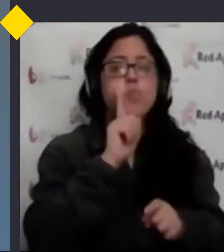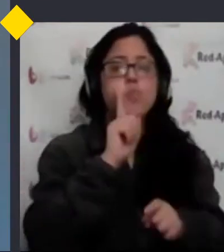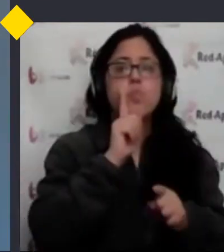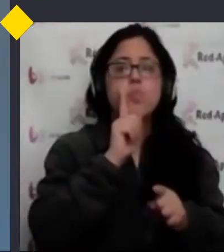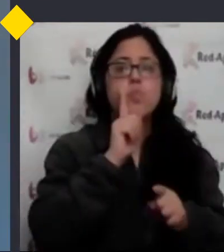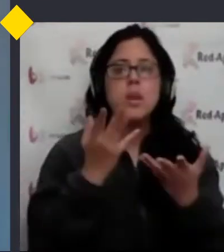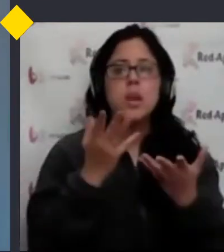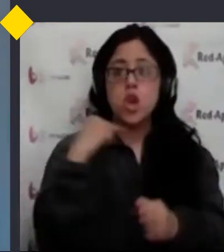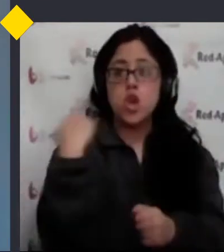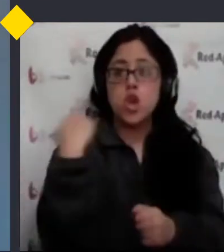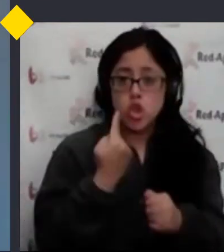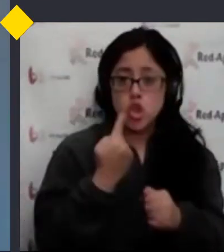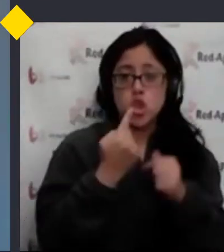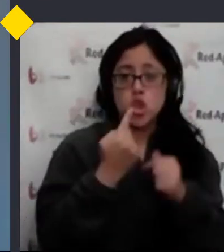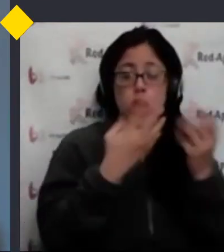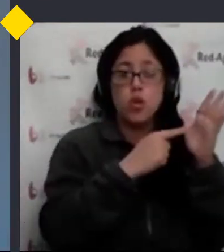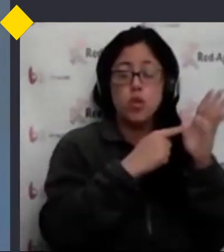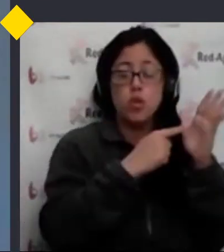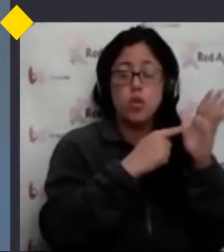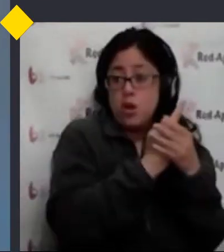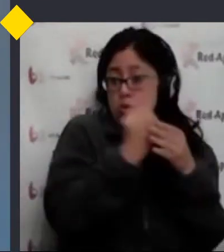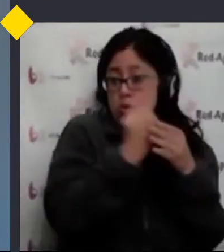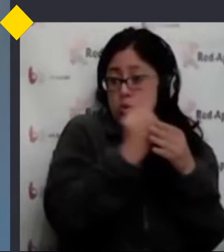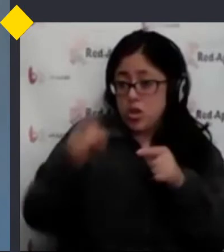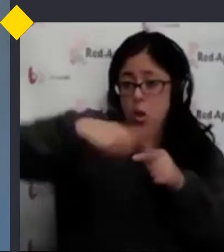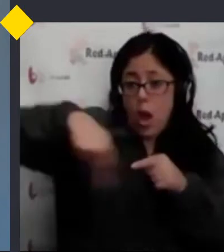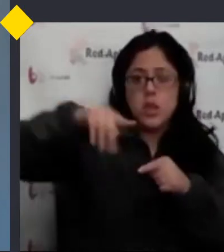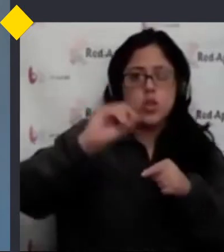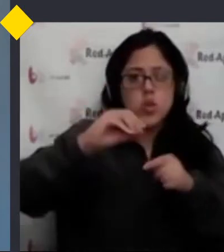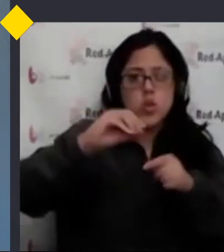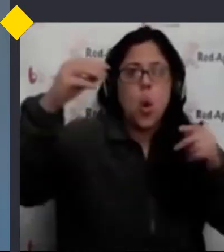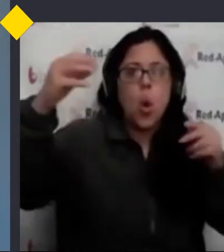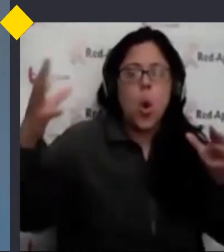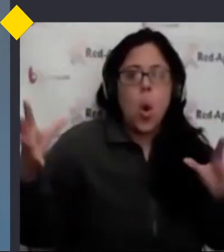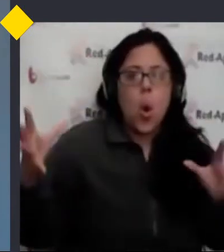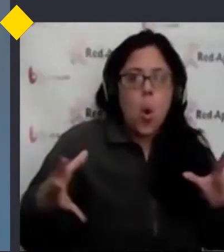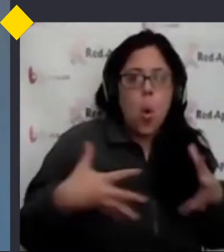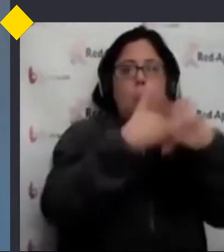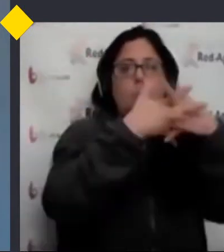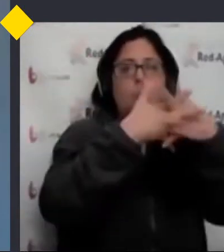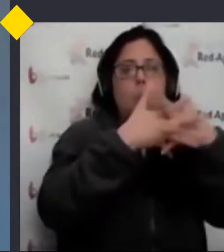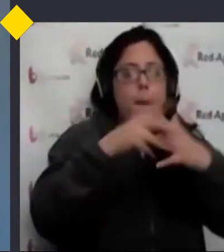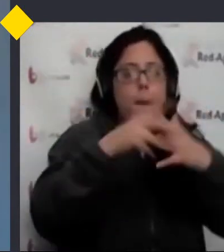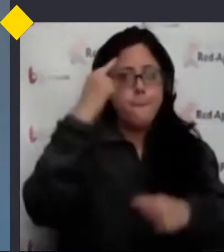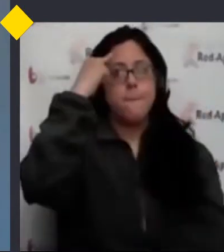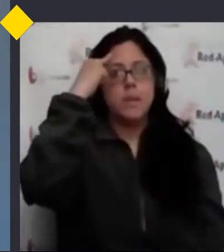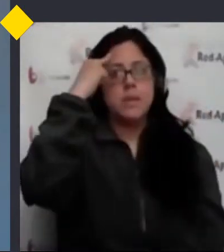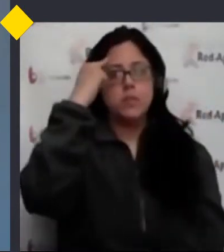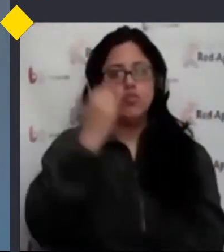excluyendo a ellos, a ellas, o estamos juntos, juntas, pensando. Al mismo tiempo, jugárselas también, decirlo